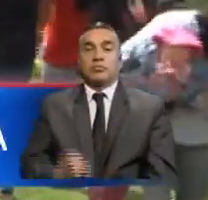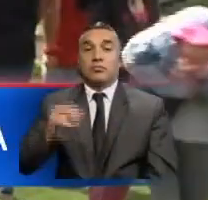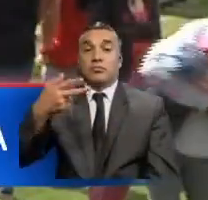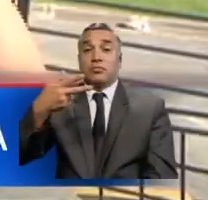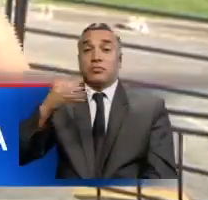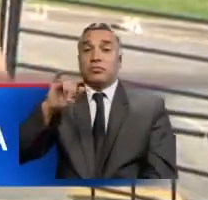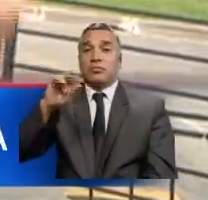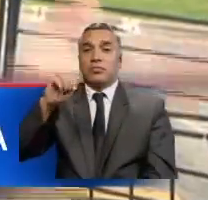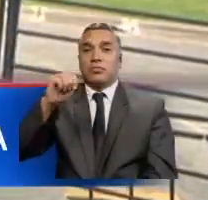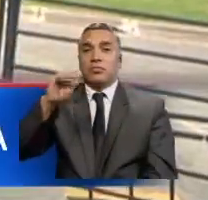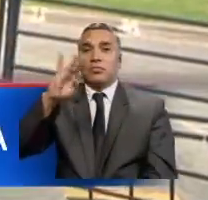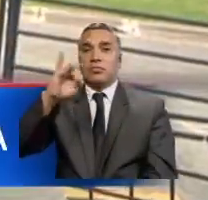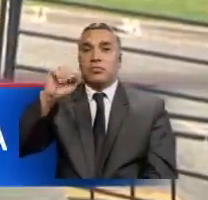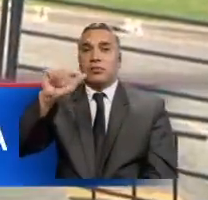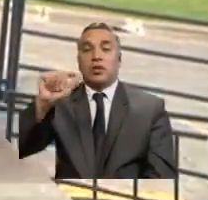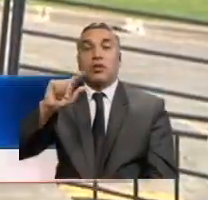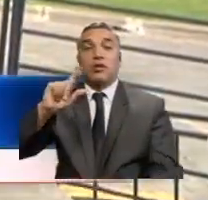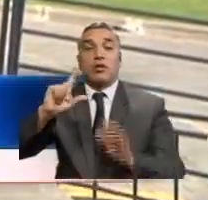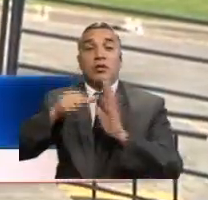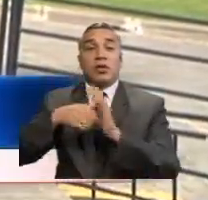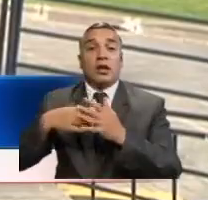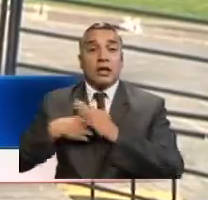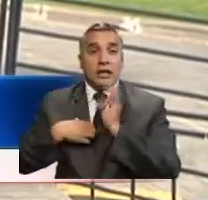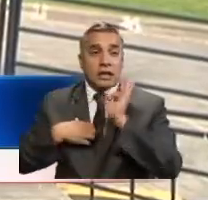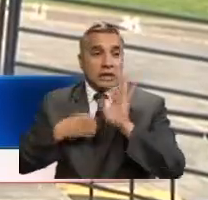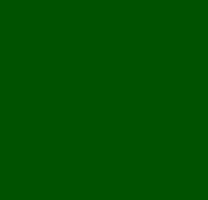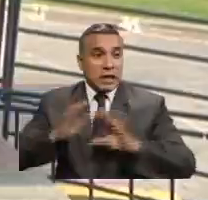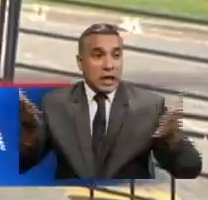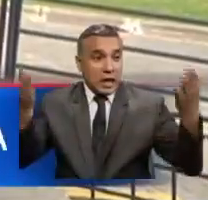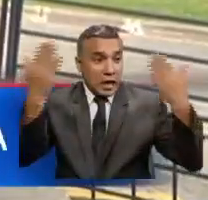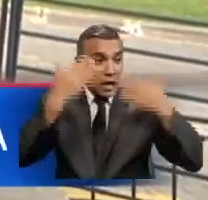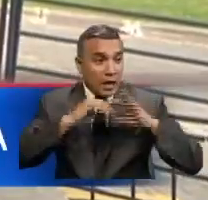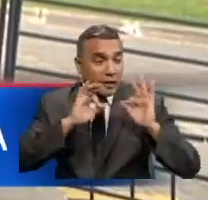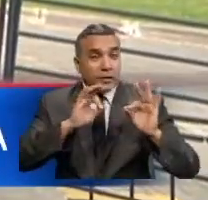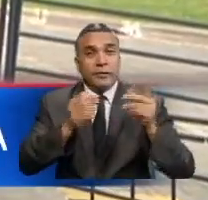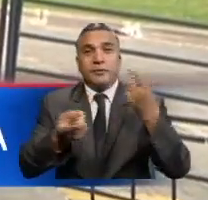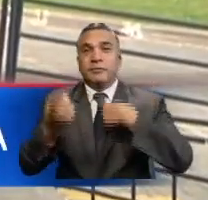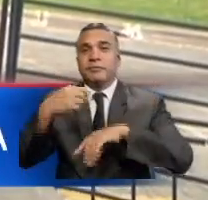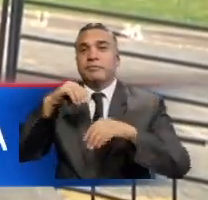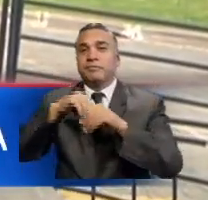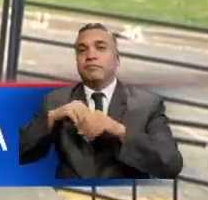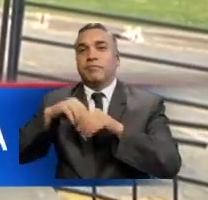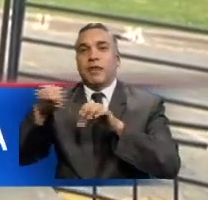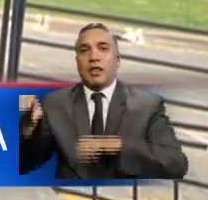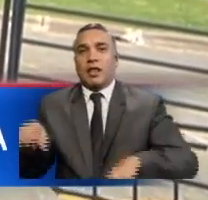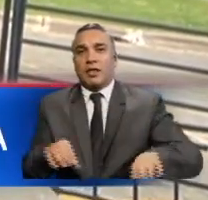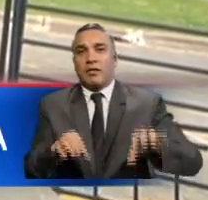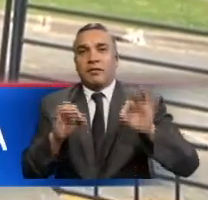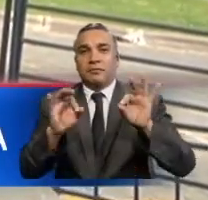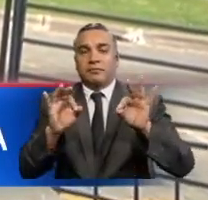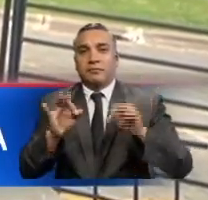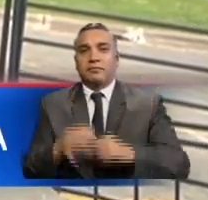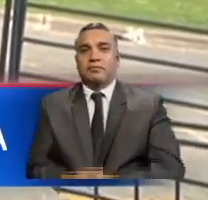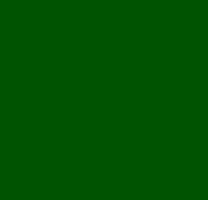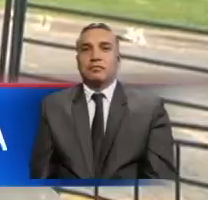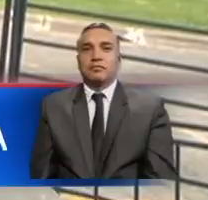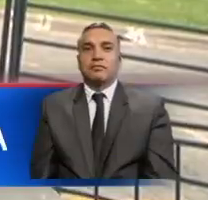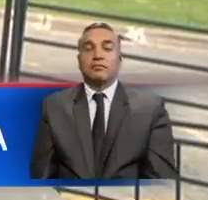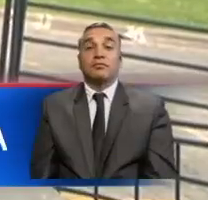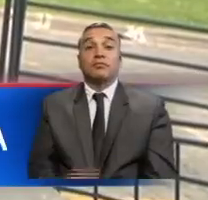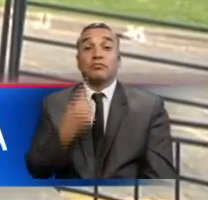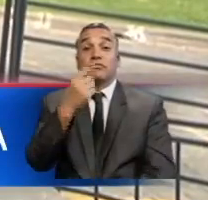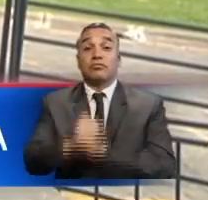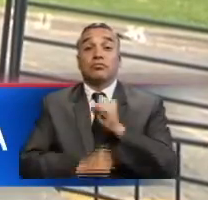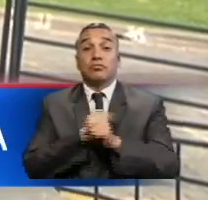Vuelve a la Chimbía después de la pandemia. La última vez que lo hicimos aquí fue en el 2017, después fuimos a algunos otros lugares, pero el año pasado lo